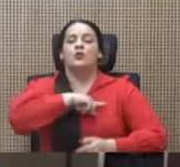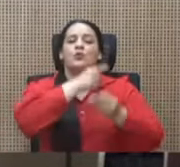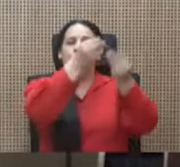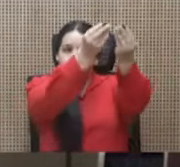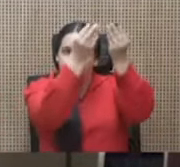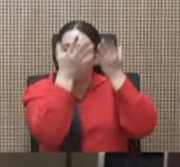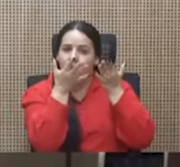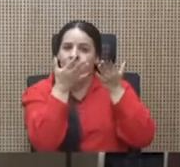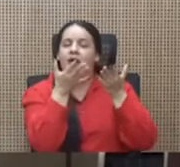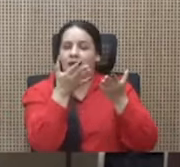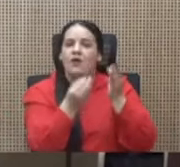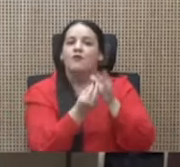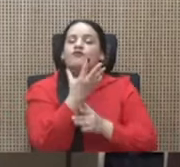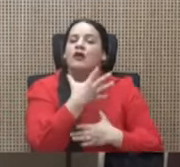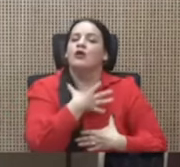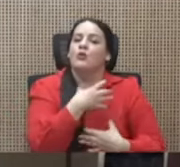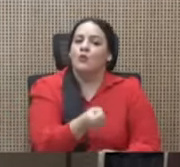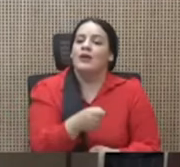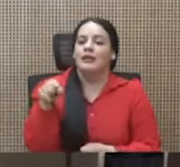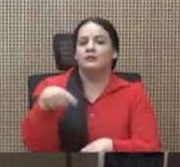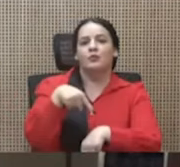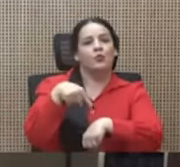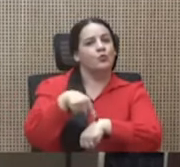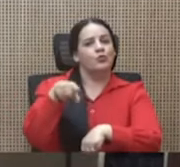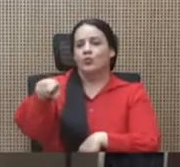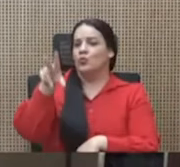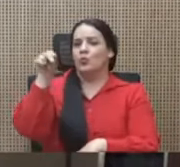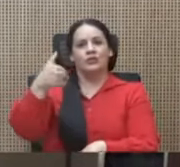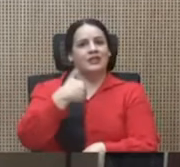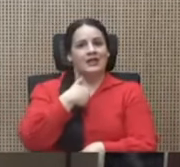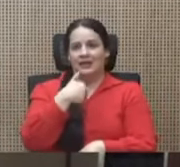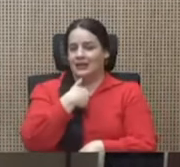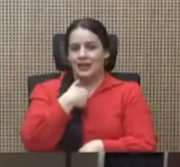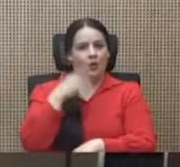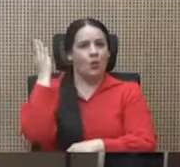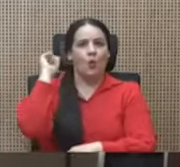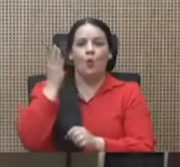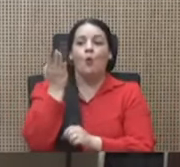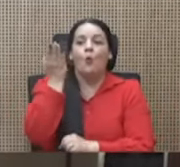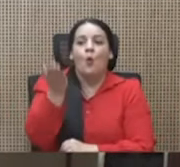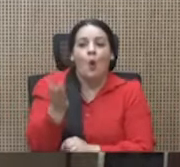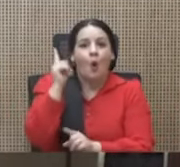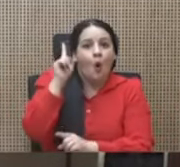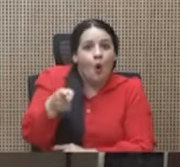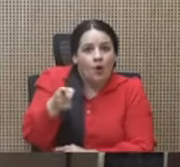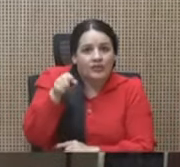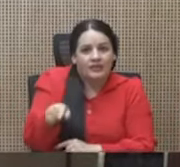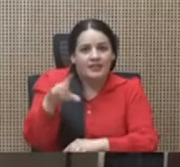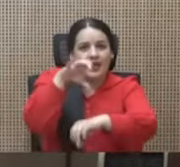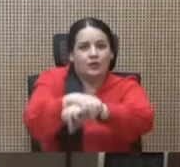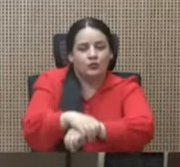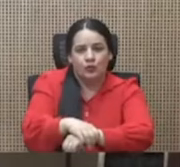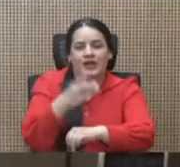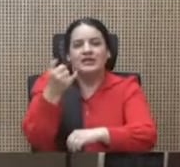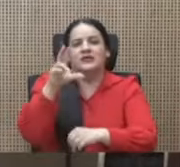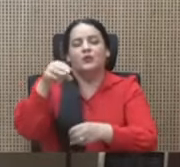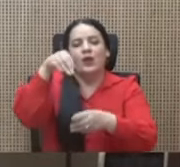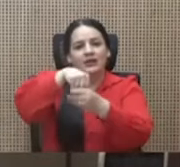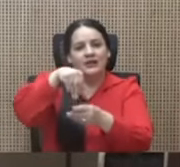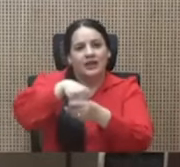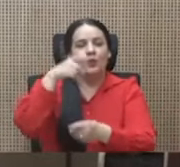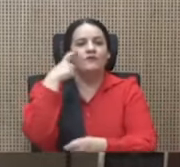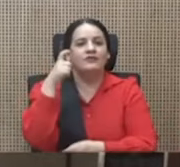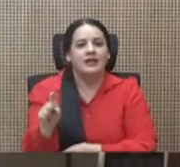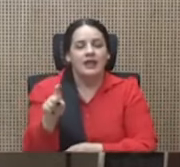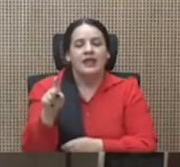en ese momento el exfutbolista no contaba con orden de captura supimos que Aparentemente a lo interno de la fiscalía planeaban ir a las instalaciones